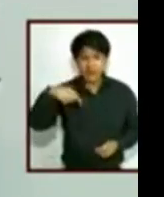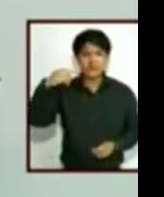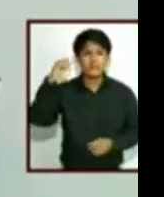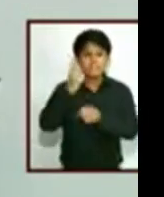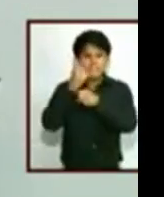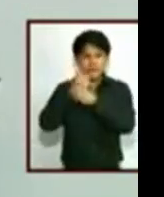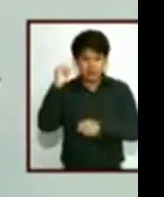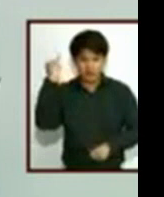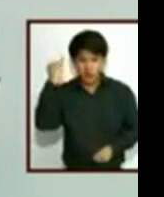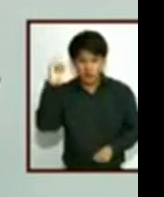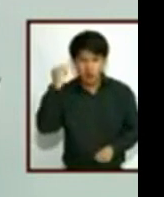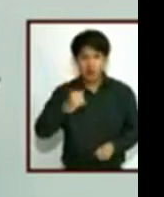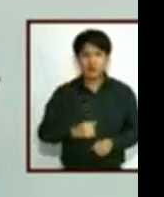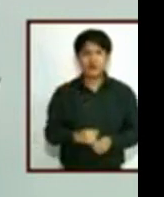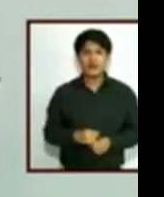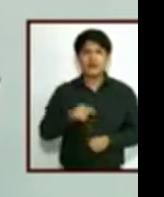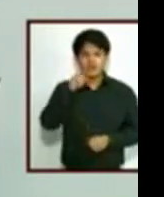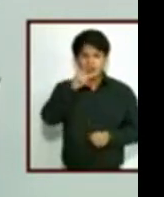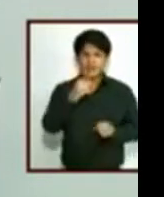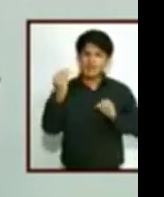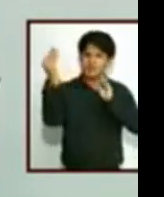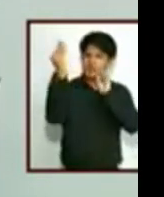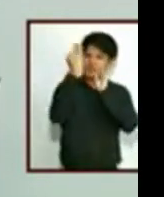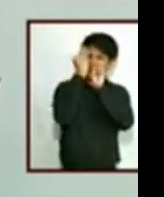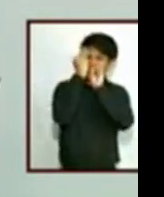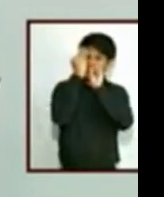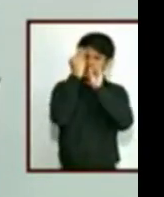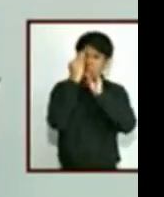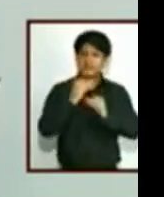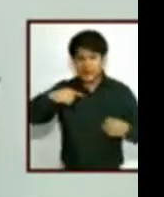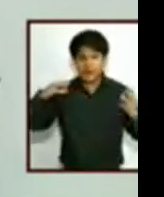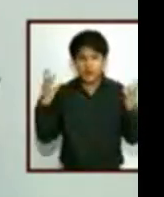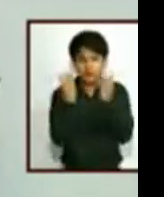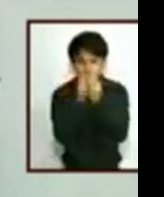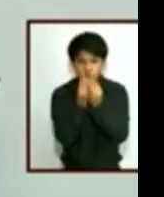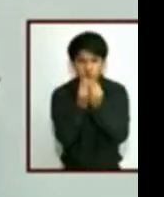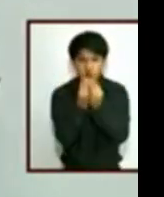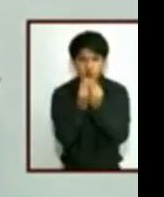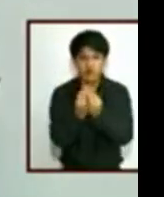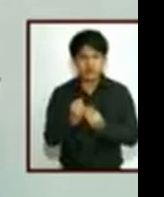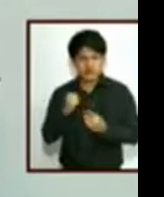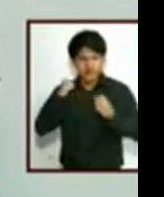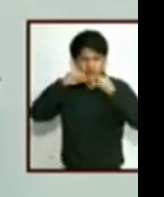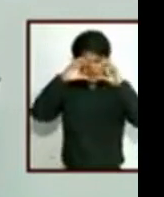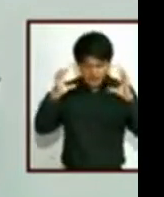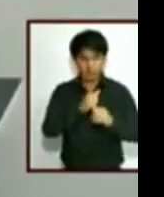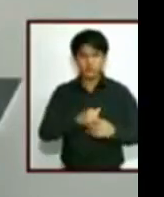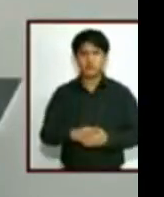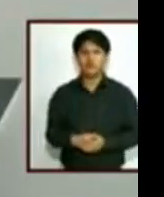1 de julio, cuando estés frente a ese poderoso instrumento, salvemos a